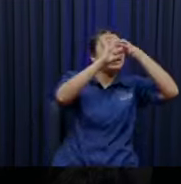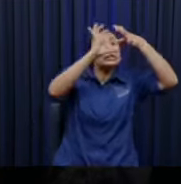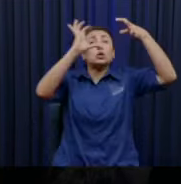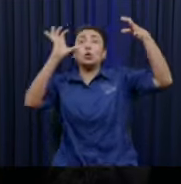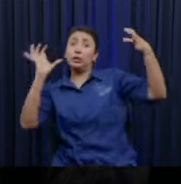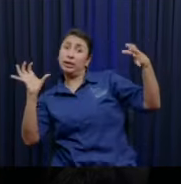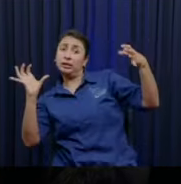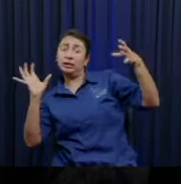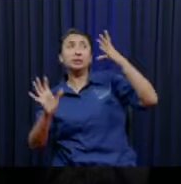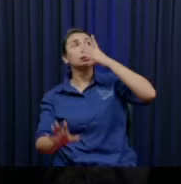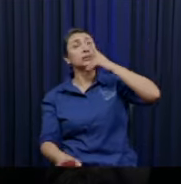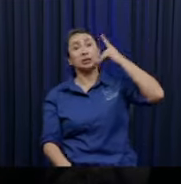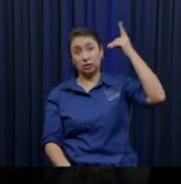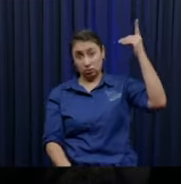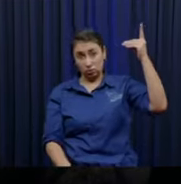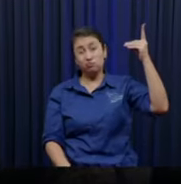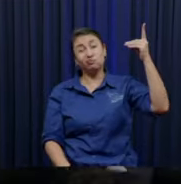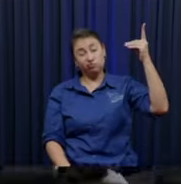Cansado del camino.